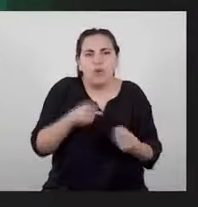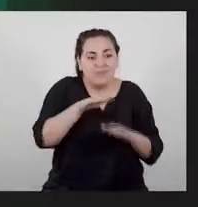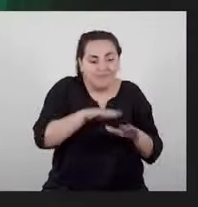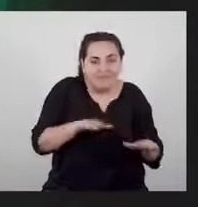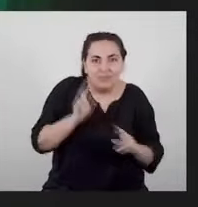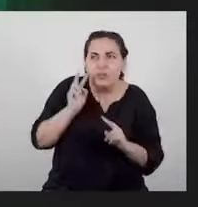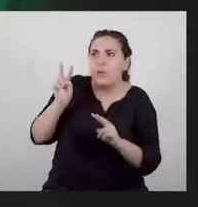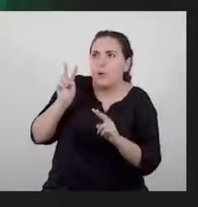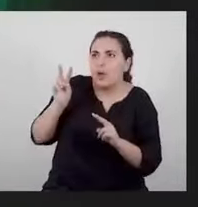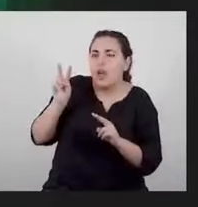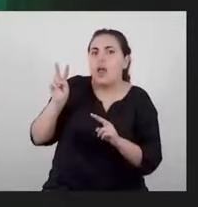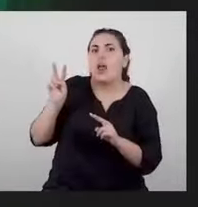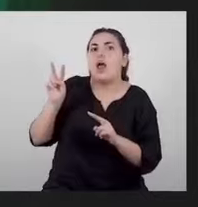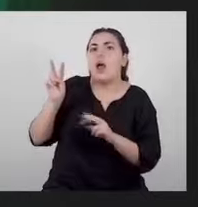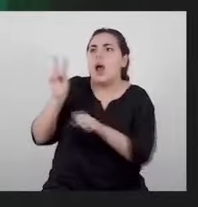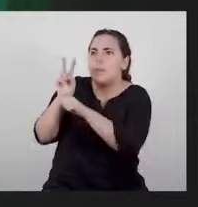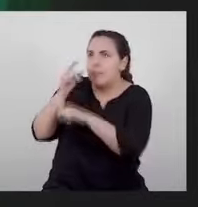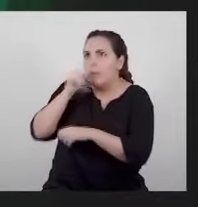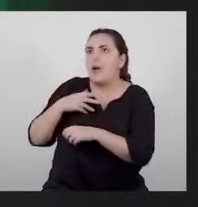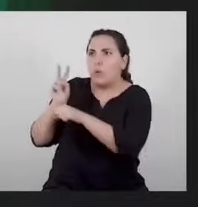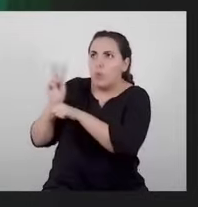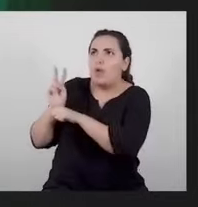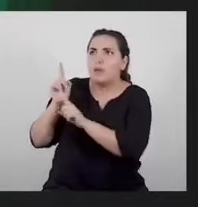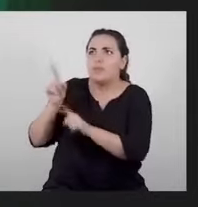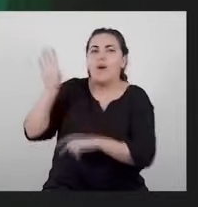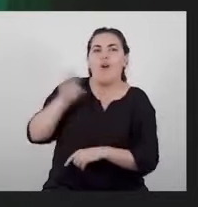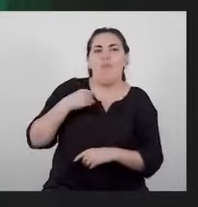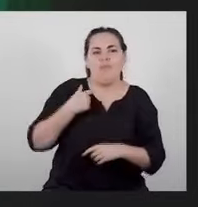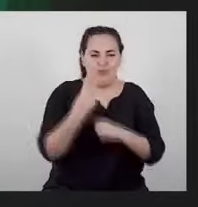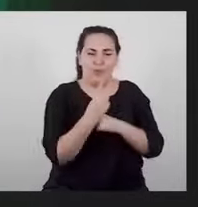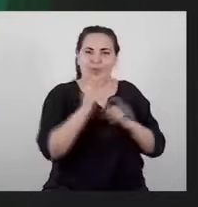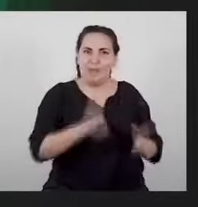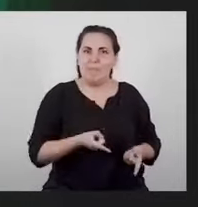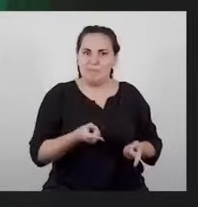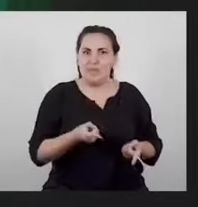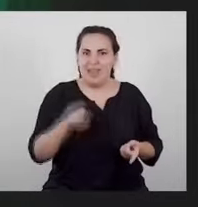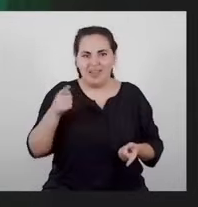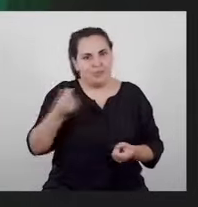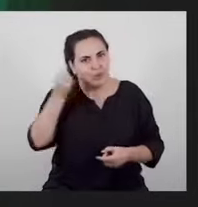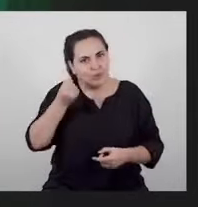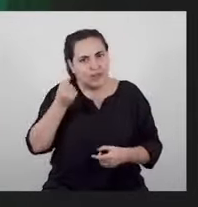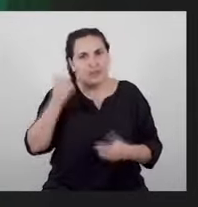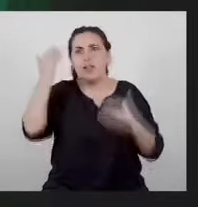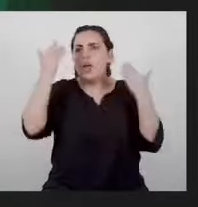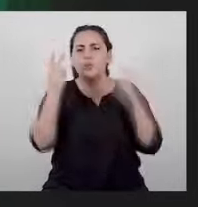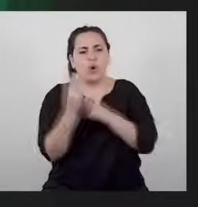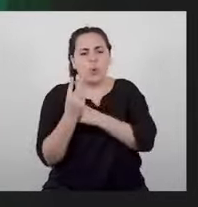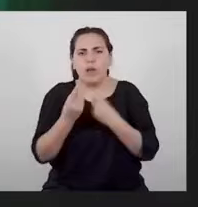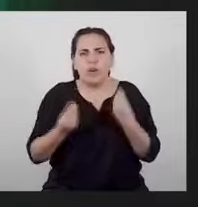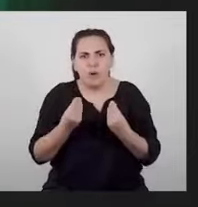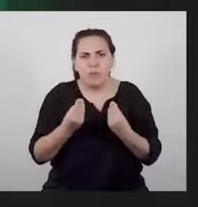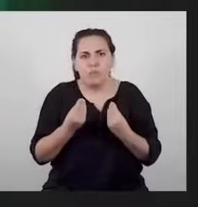están sin nosotros se cuidan porque nos imitan nos copian y cómo nos cuidamos teniendo en cuenta cuánto alcohol tomamos